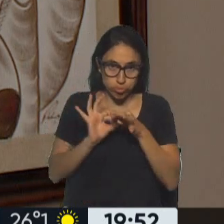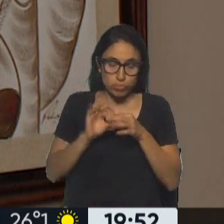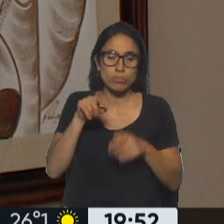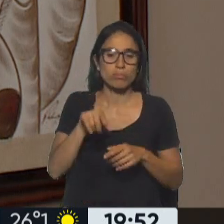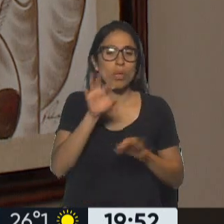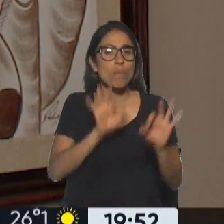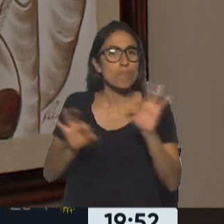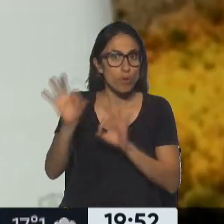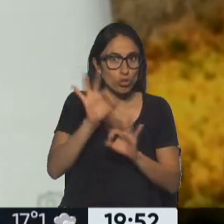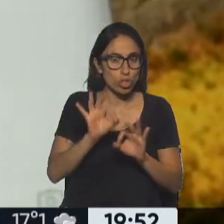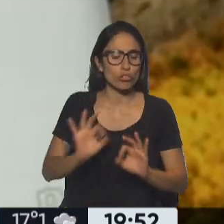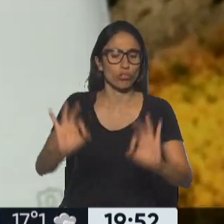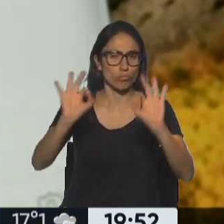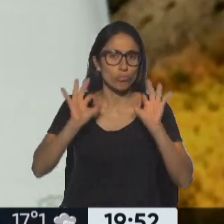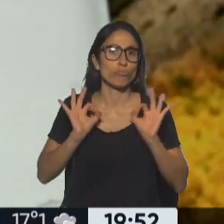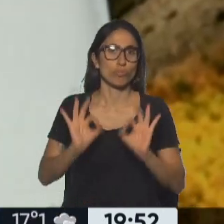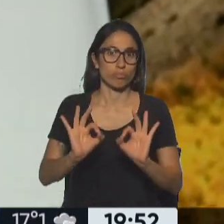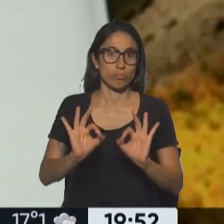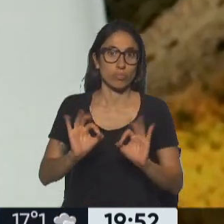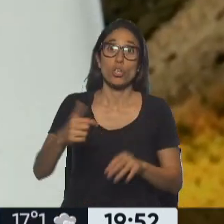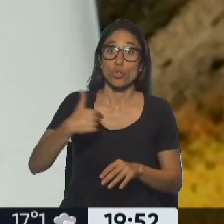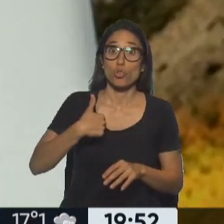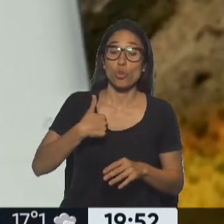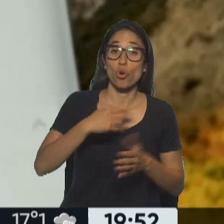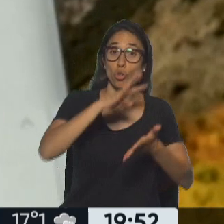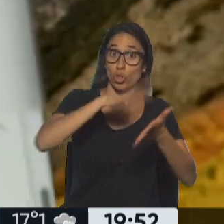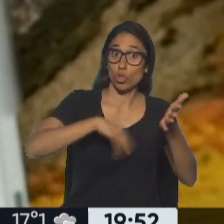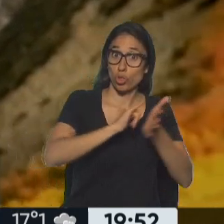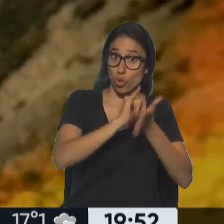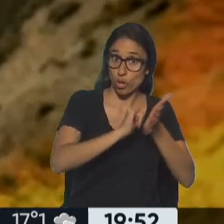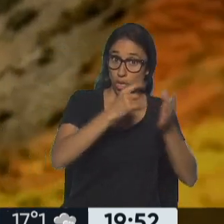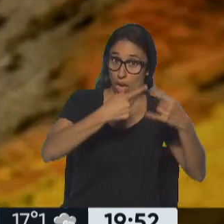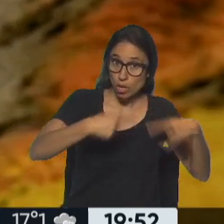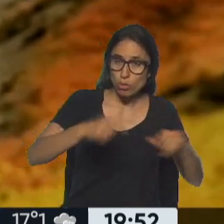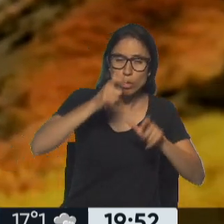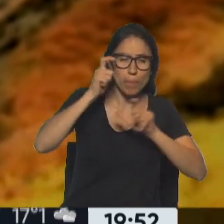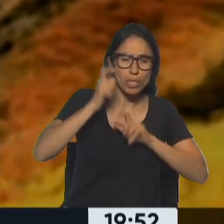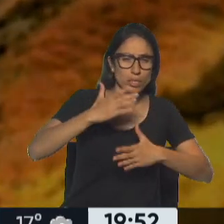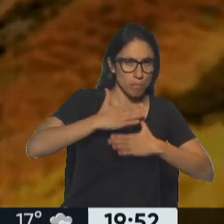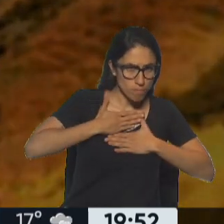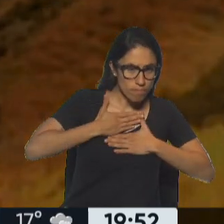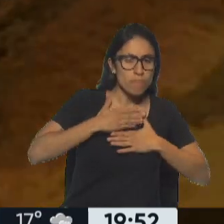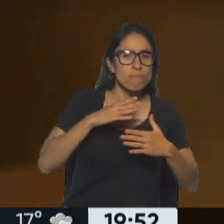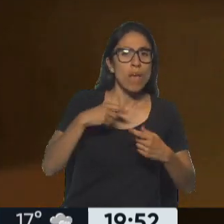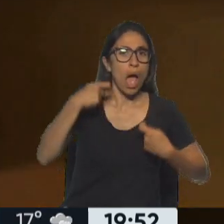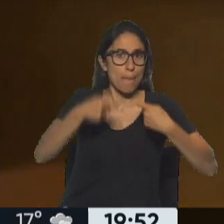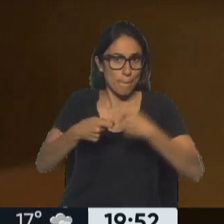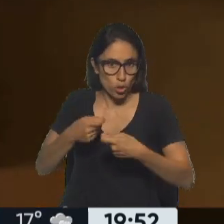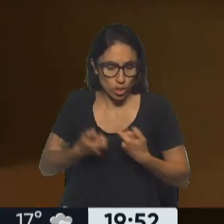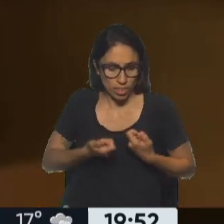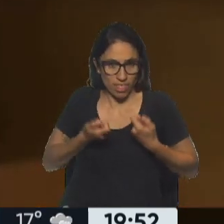cerrar porque obviamente yo voy a aportar el material teórico propio de mi experiencia pero me faltaban algunas cosas